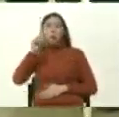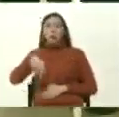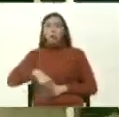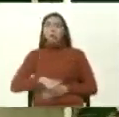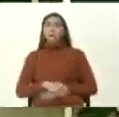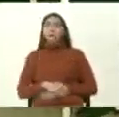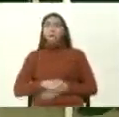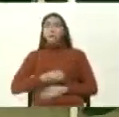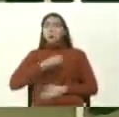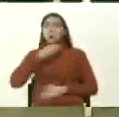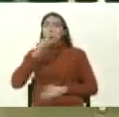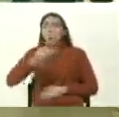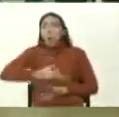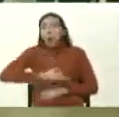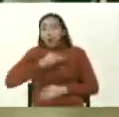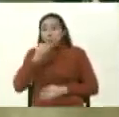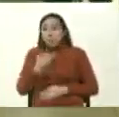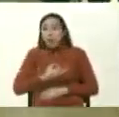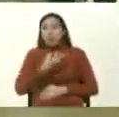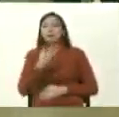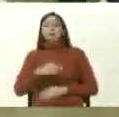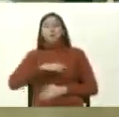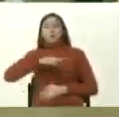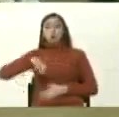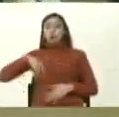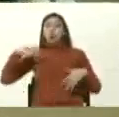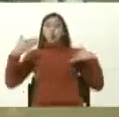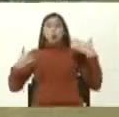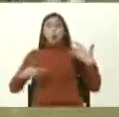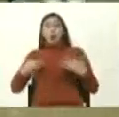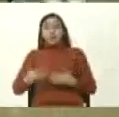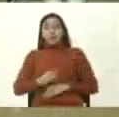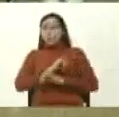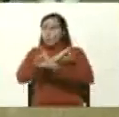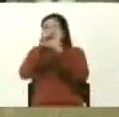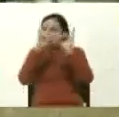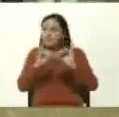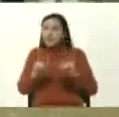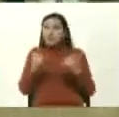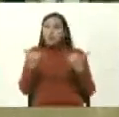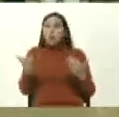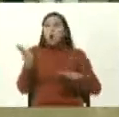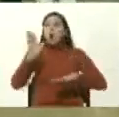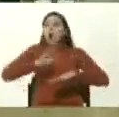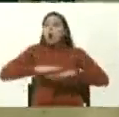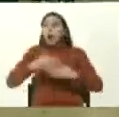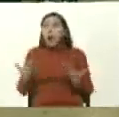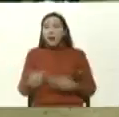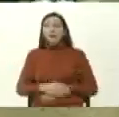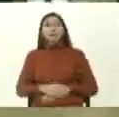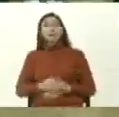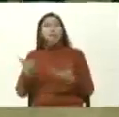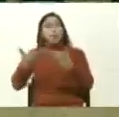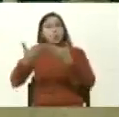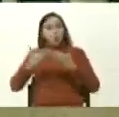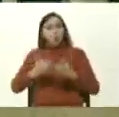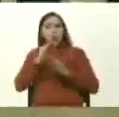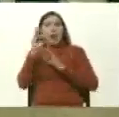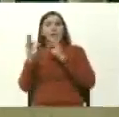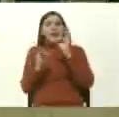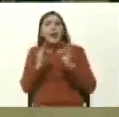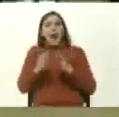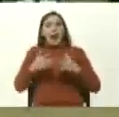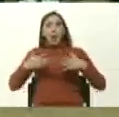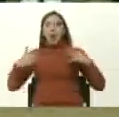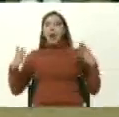Buenas tardes. Estamos muy contentos y felices en este momento porque hemos recibido un gran regalo.